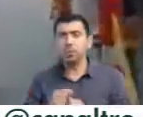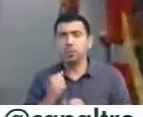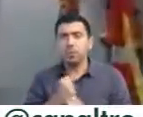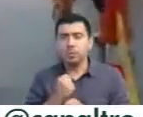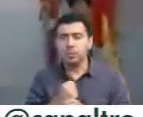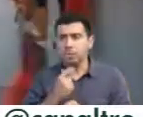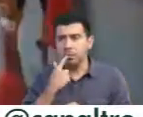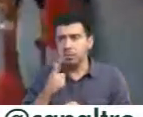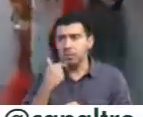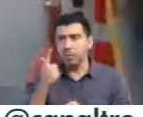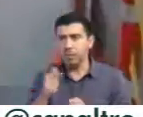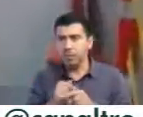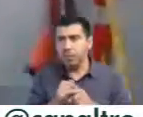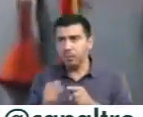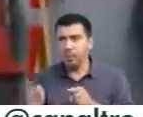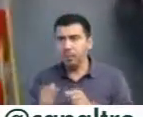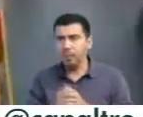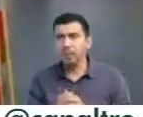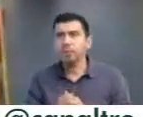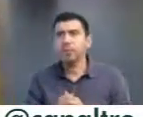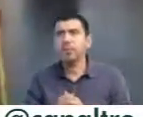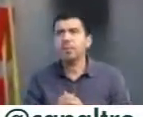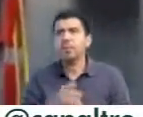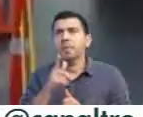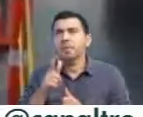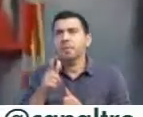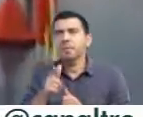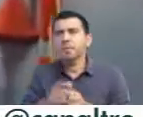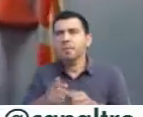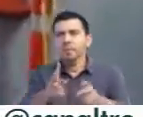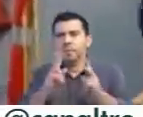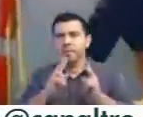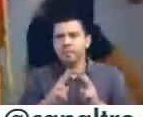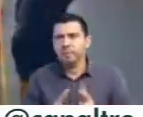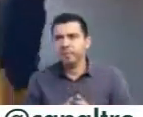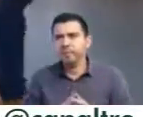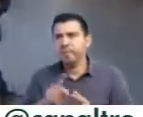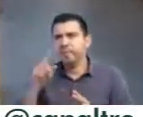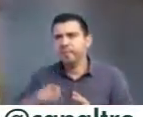para la próxima semana, pues el viaducto García Cadena deberá